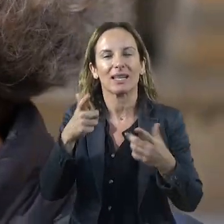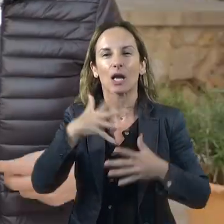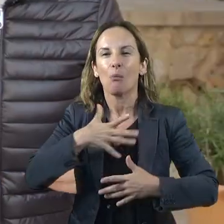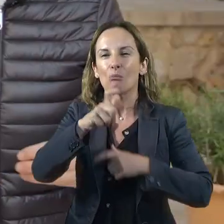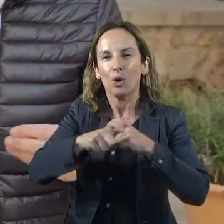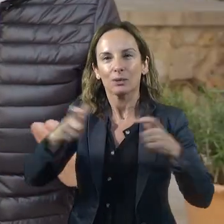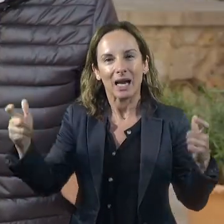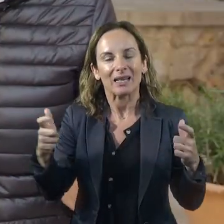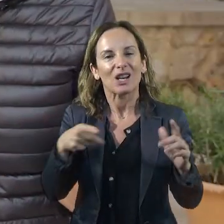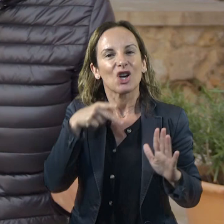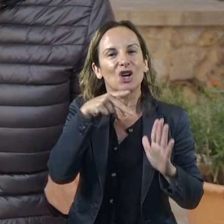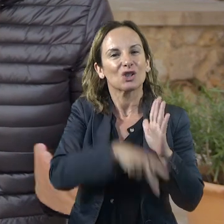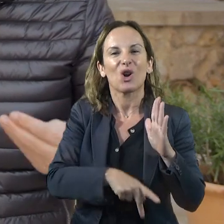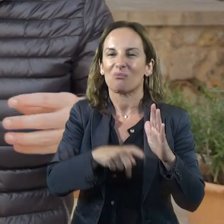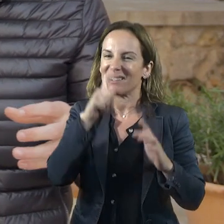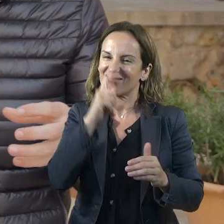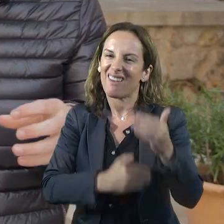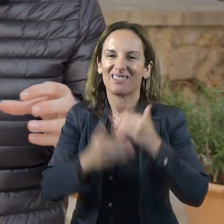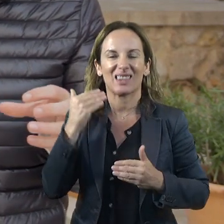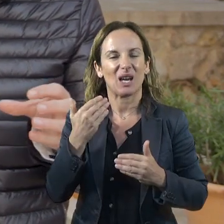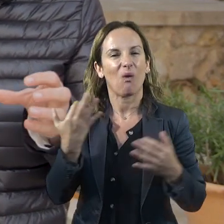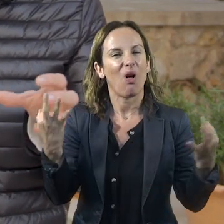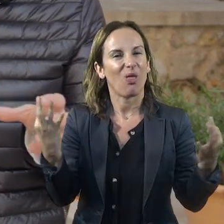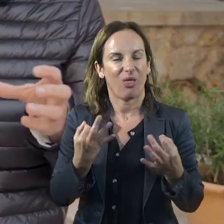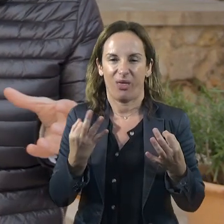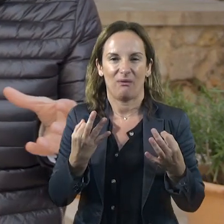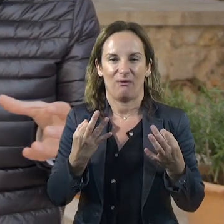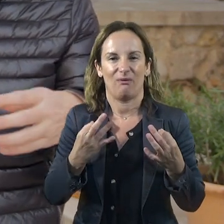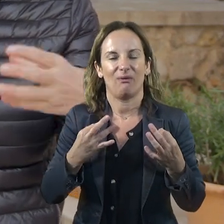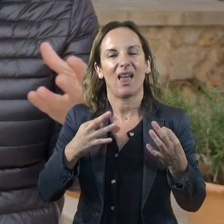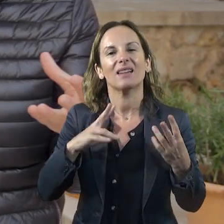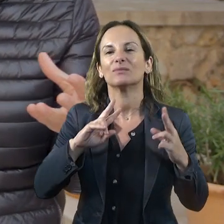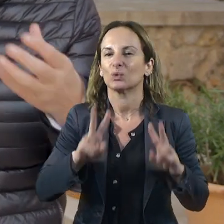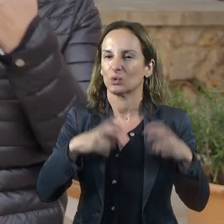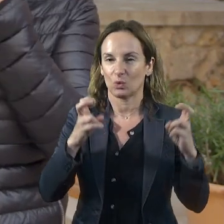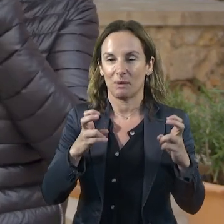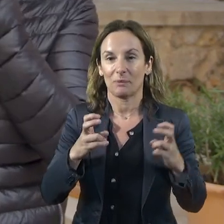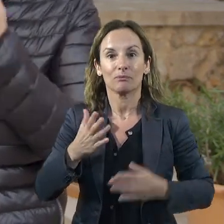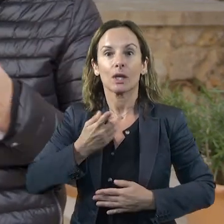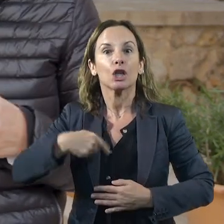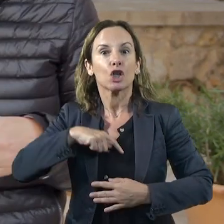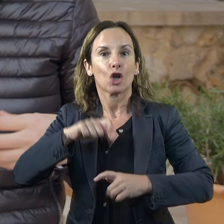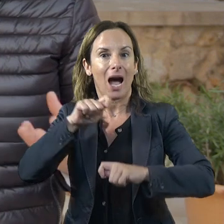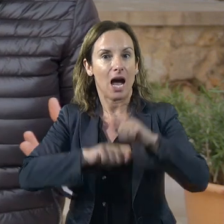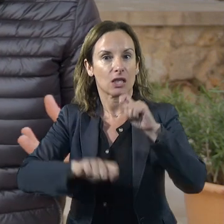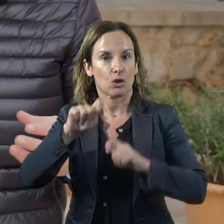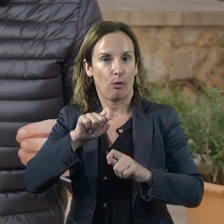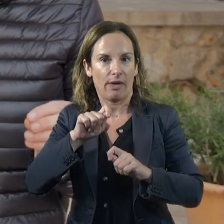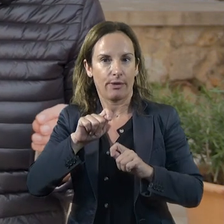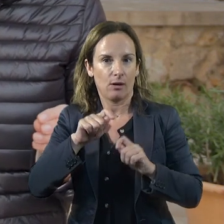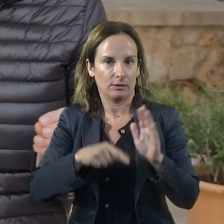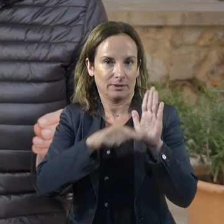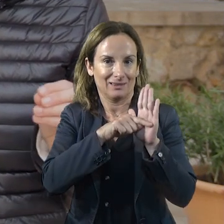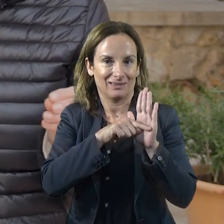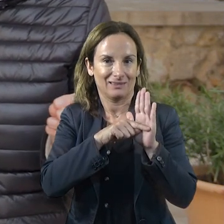día? Nosotros somos una asociación, entonces es la asociación quien crea este espacio. Y es verdad